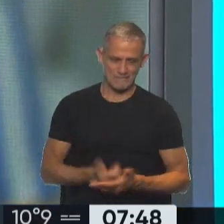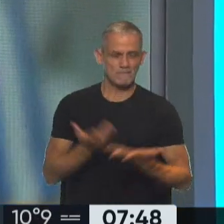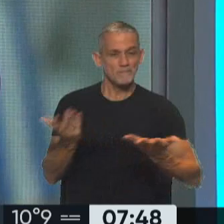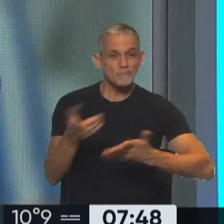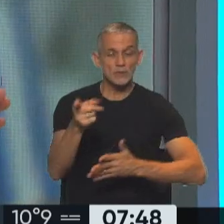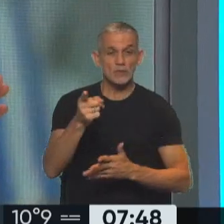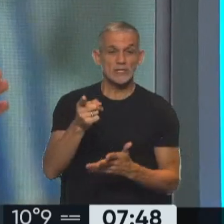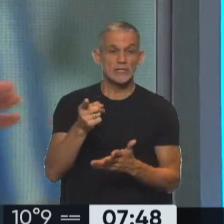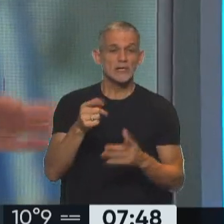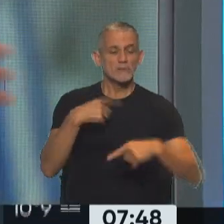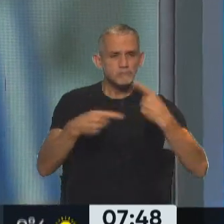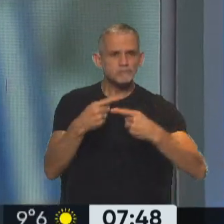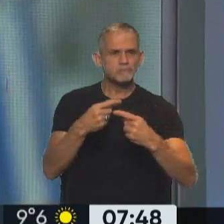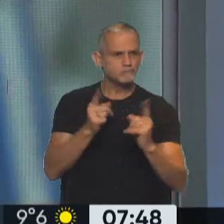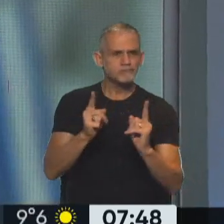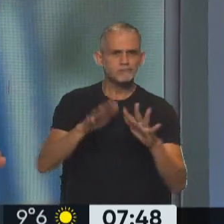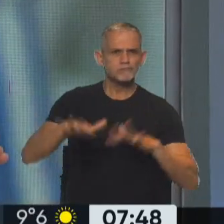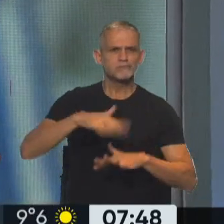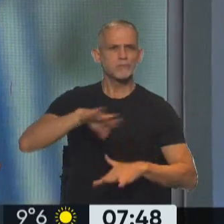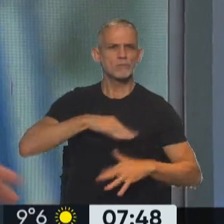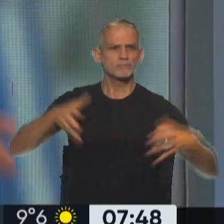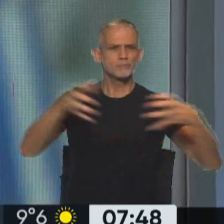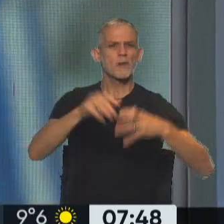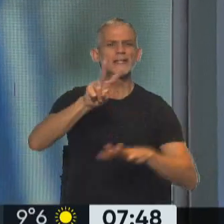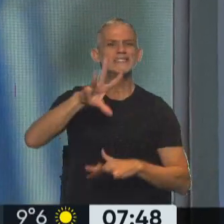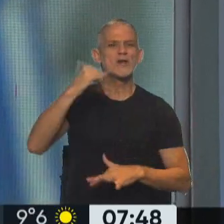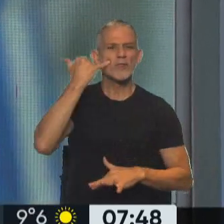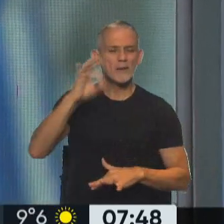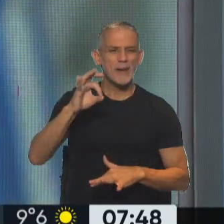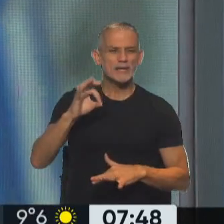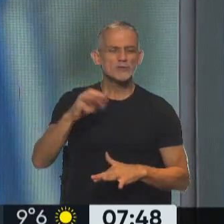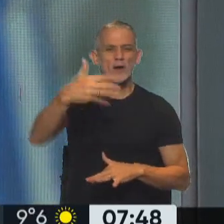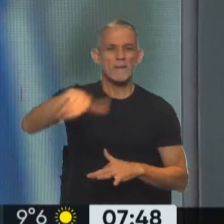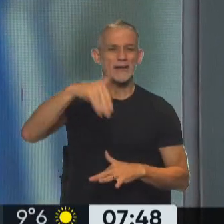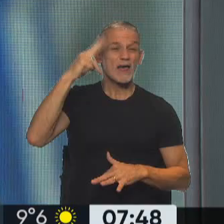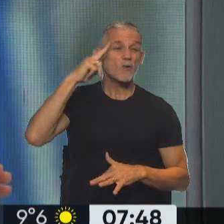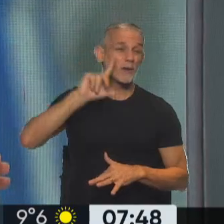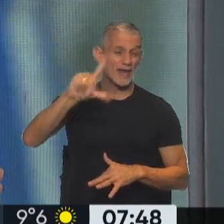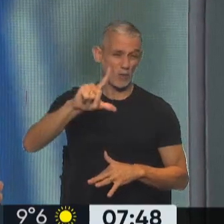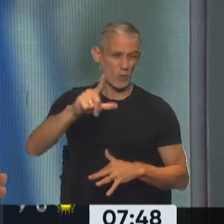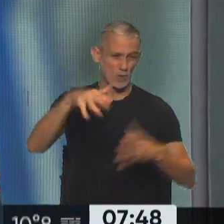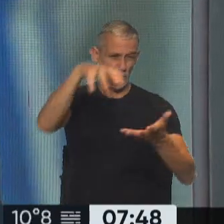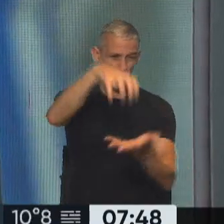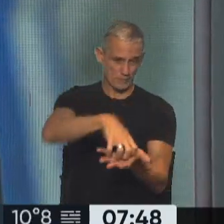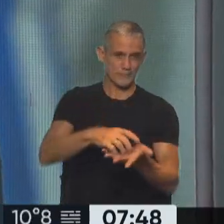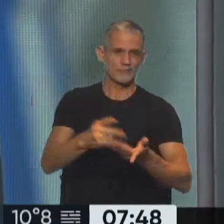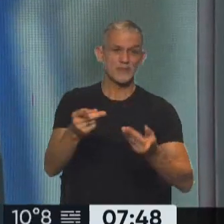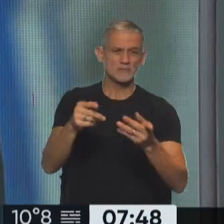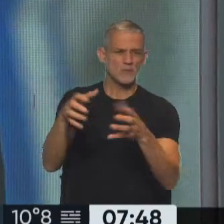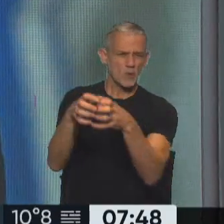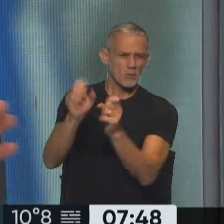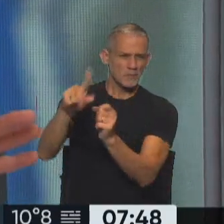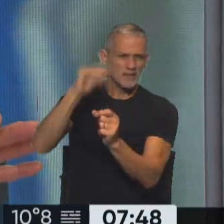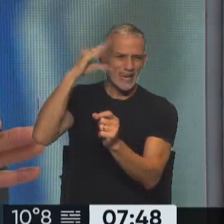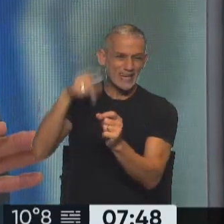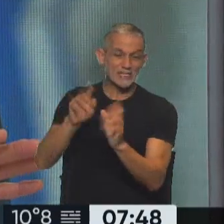por un lado se sigue organizando el acto del 25 de mayo en la avenida 9 de julio desde el entorno de Cristina Fernández de kirchner